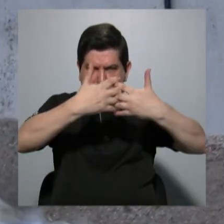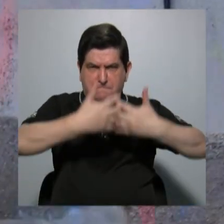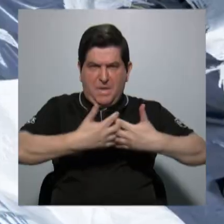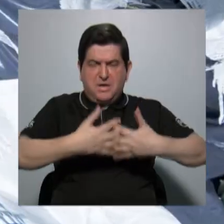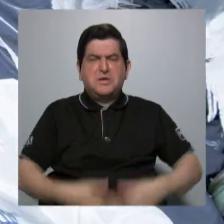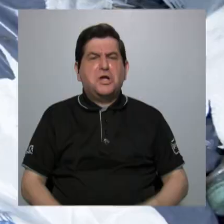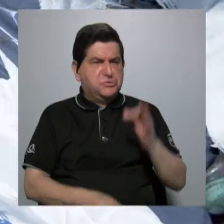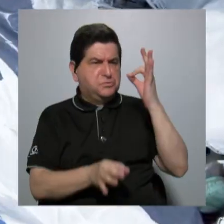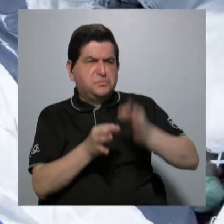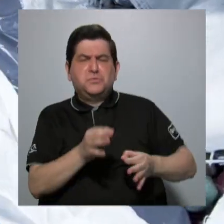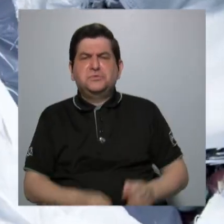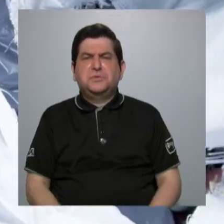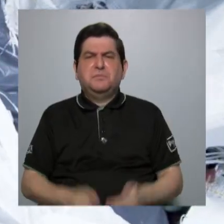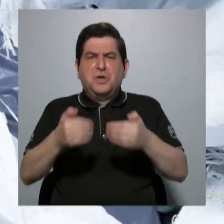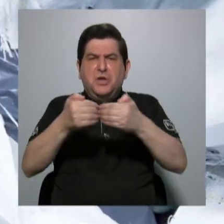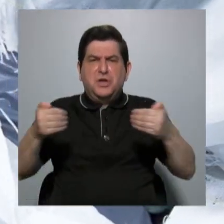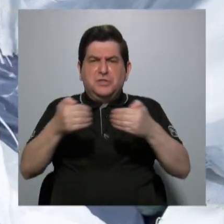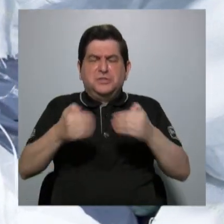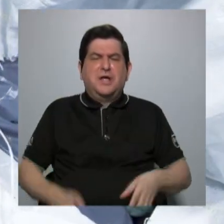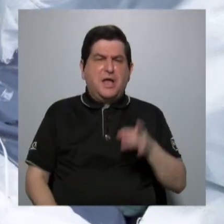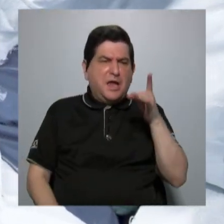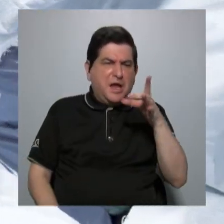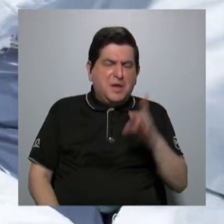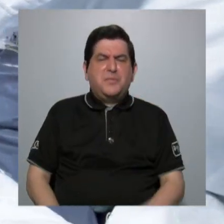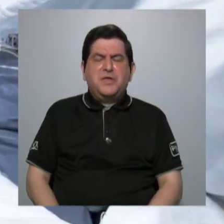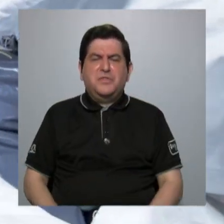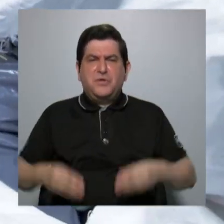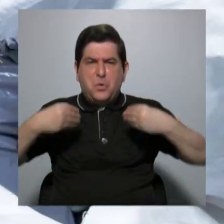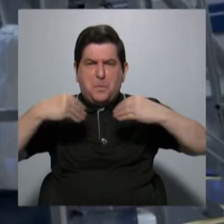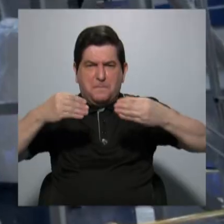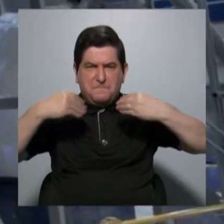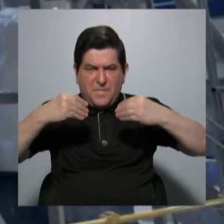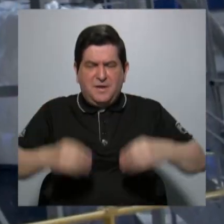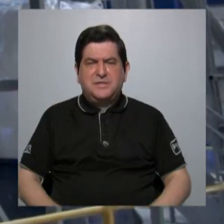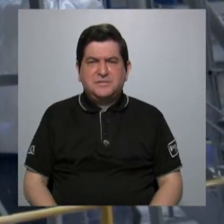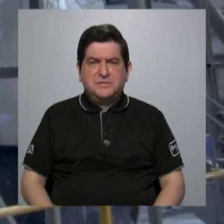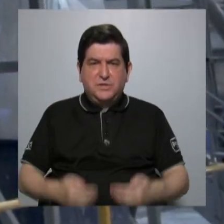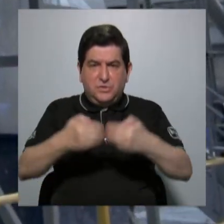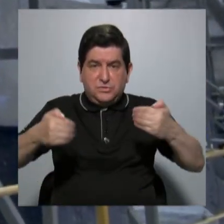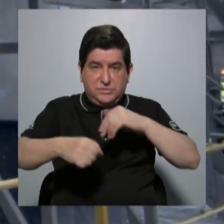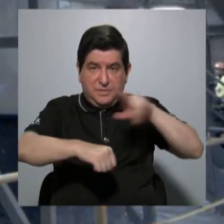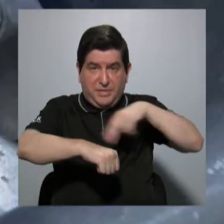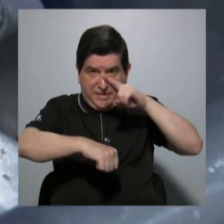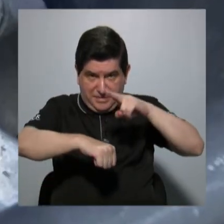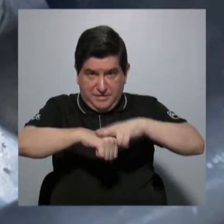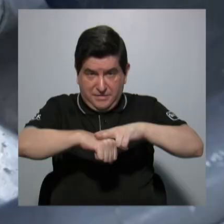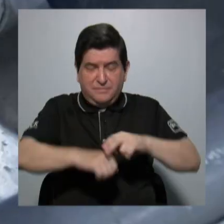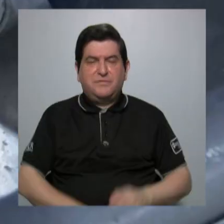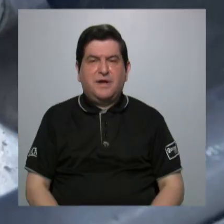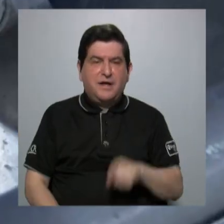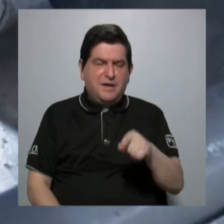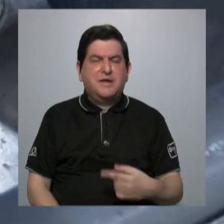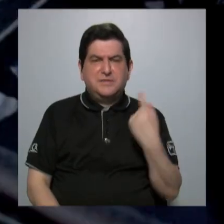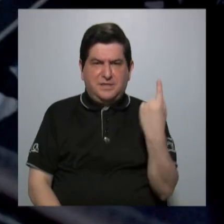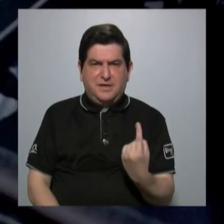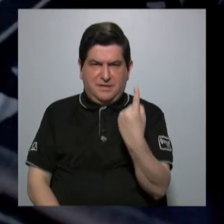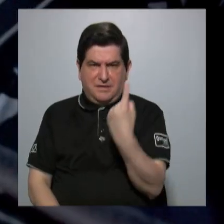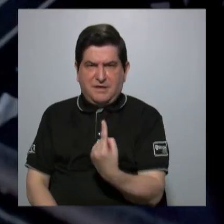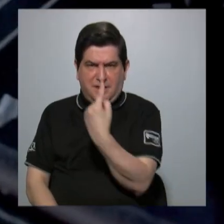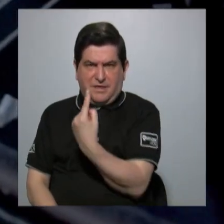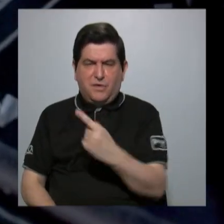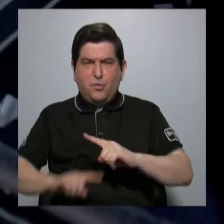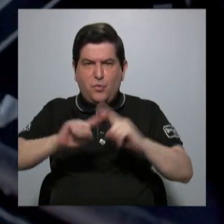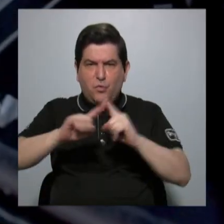máquinas sencillas que hacen la separación del vidrio, del plástico y separan la orgánica, y cada una de esas